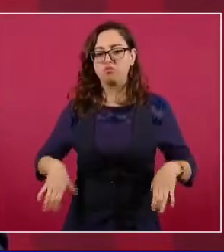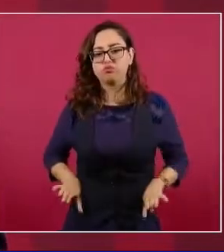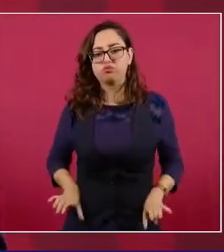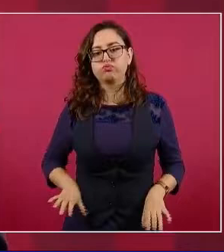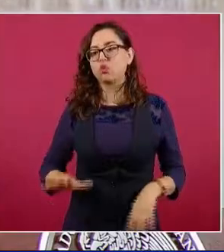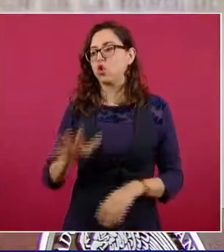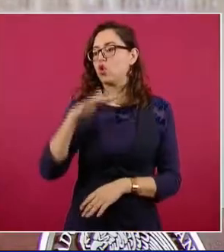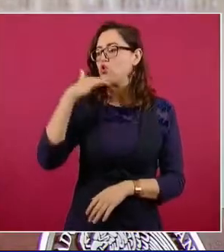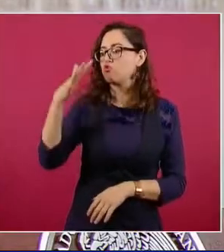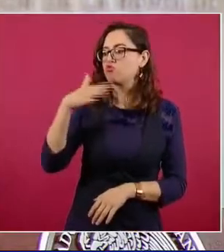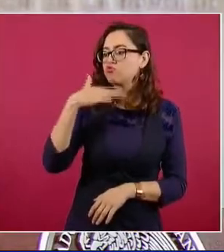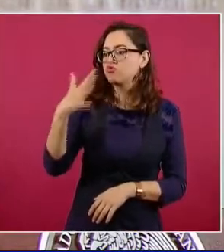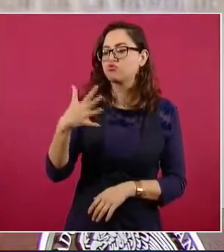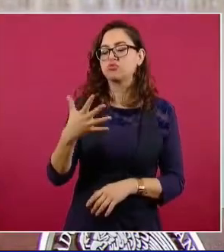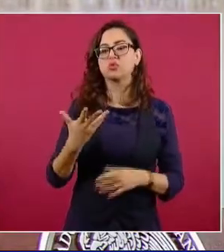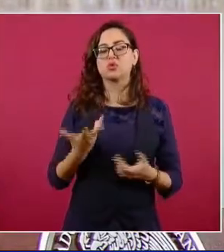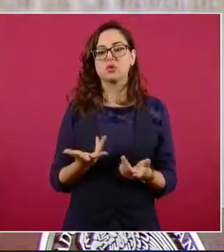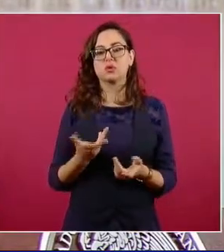salvó?